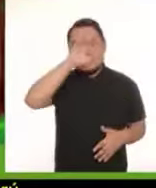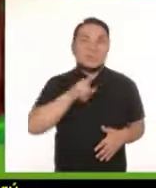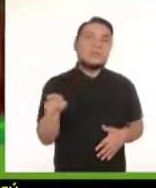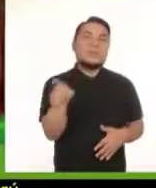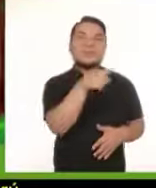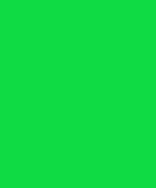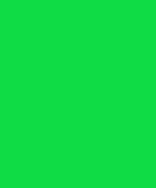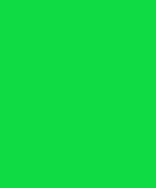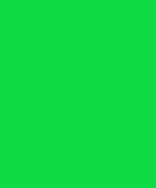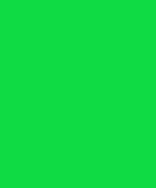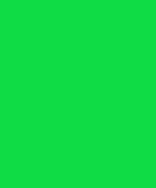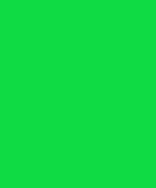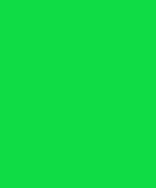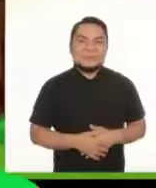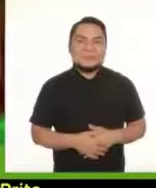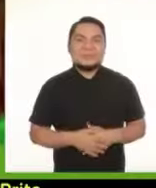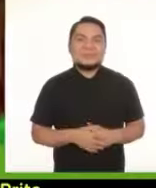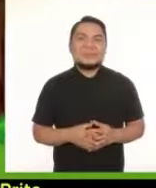Perú.